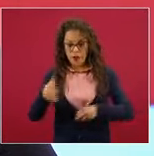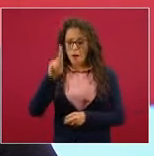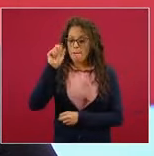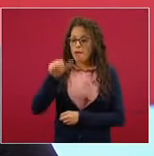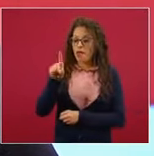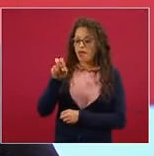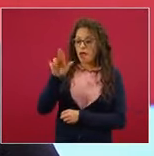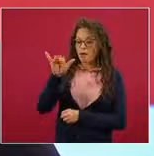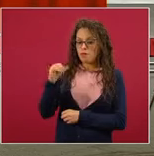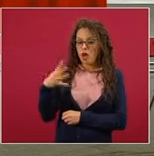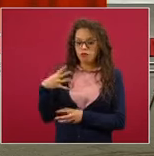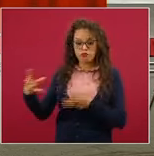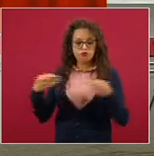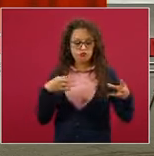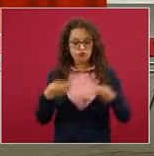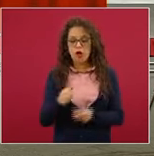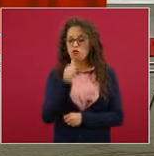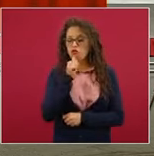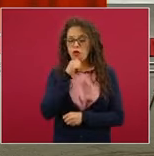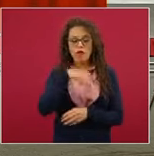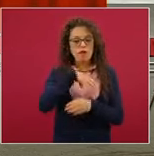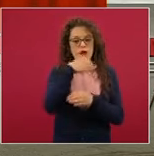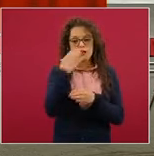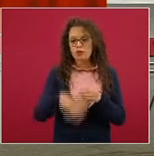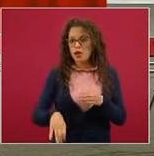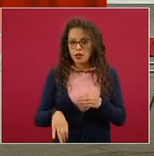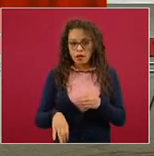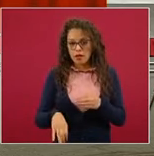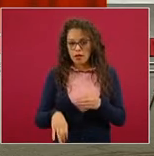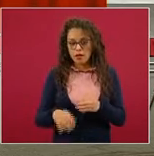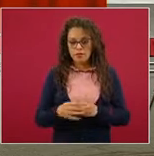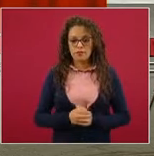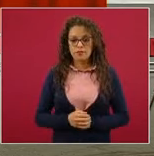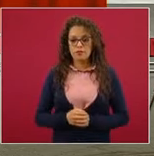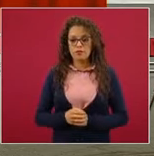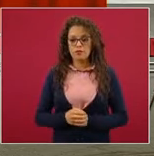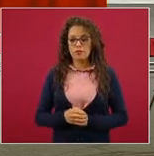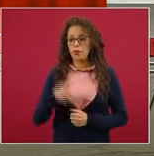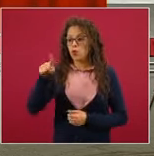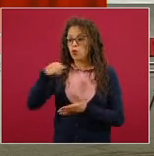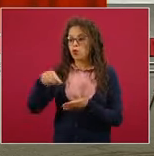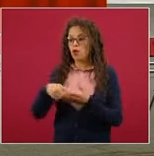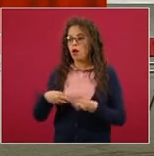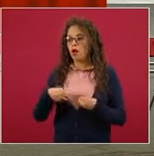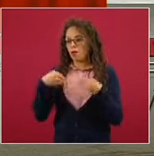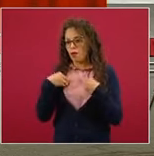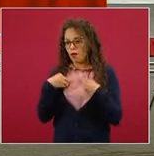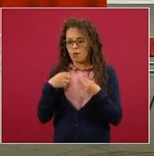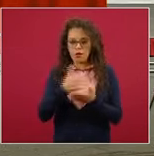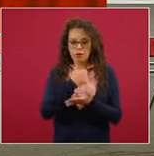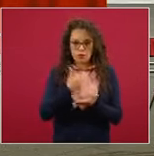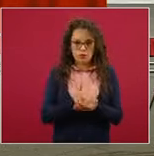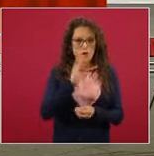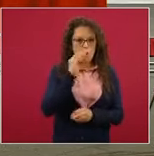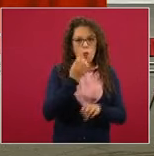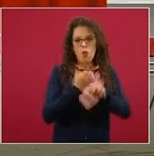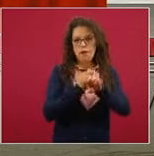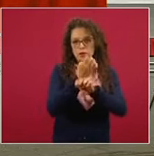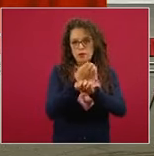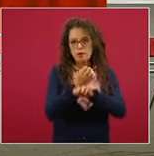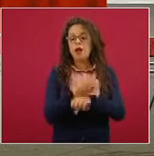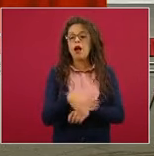lo tanto, si en nuestra ciudad, en nuestro estado, ha habido buenas noticias de que en un momento determinado